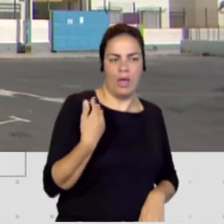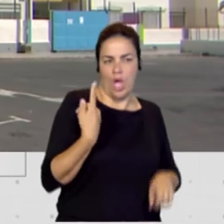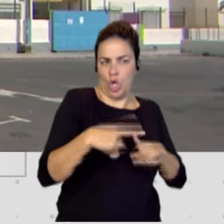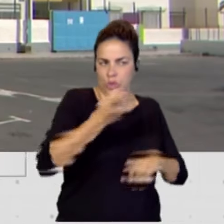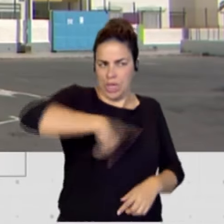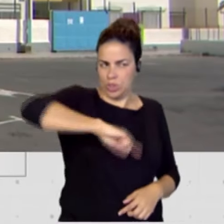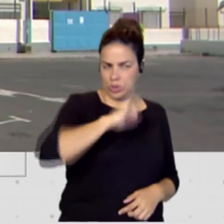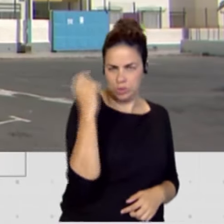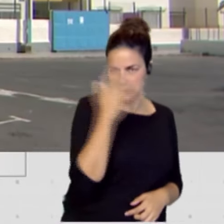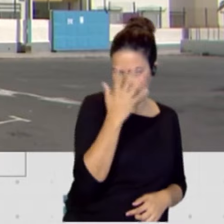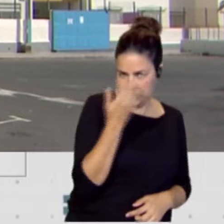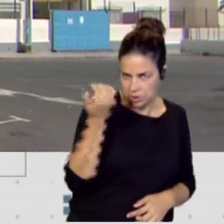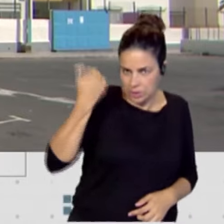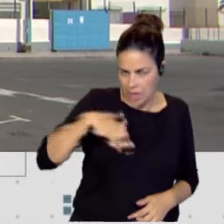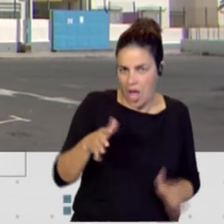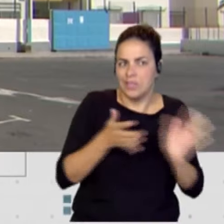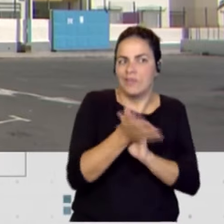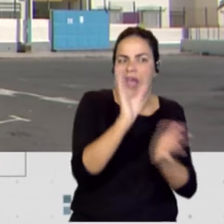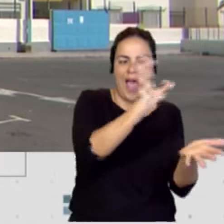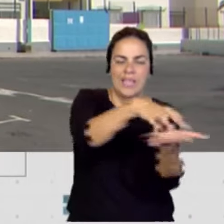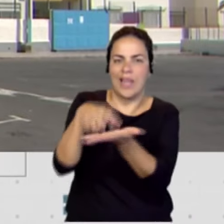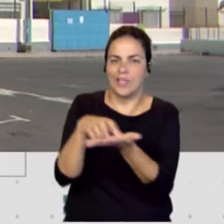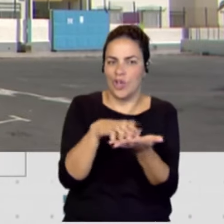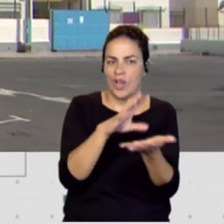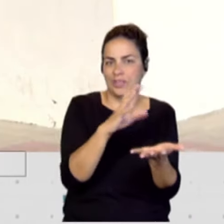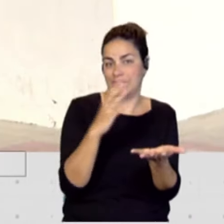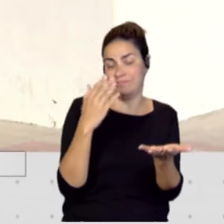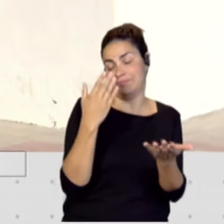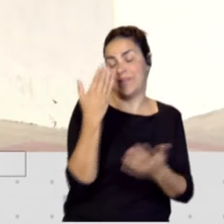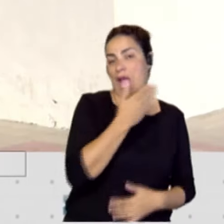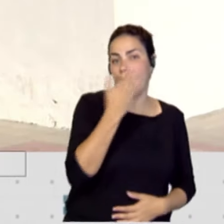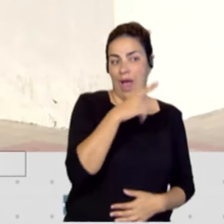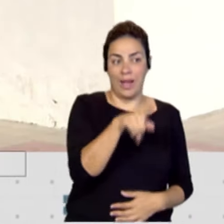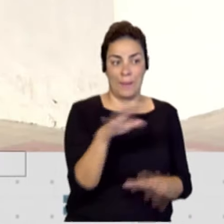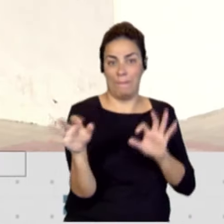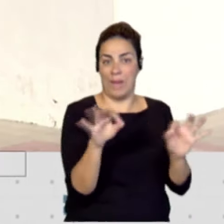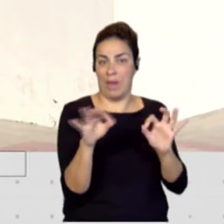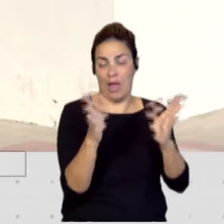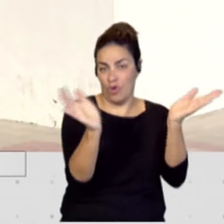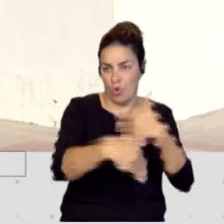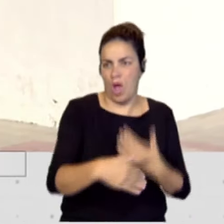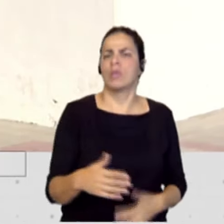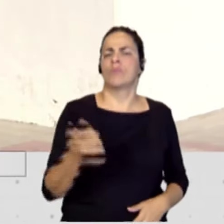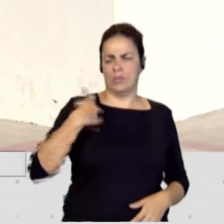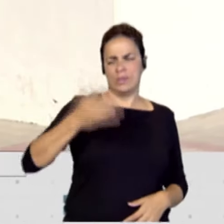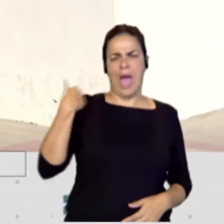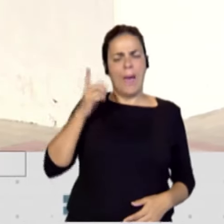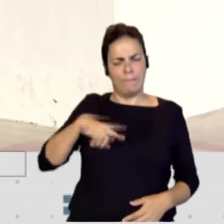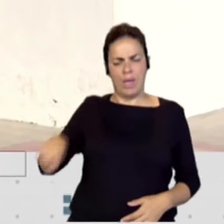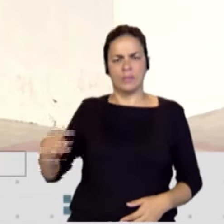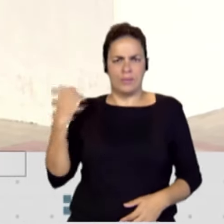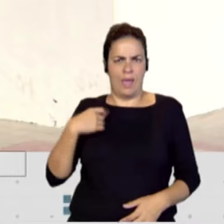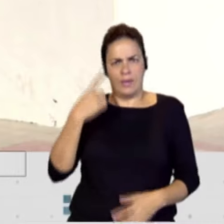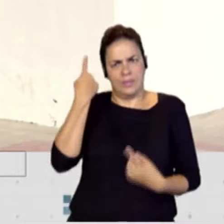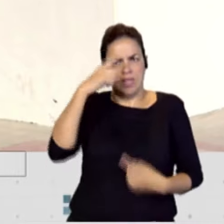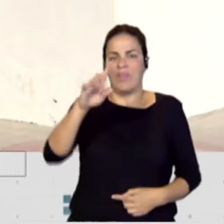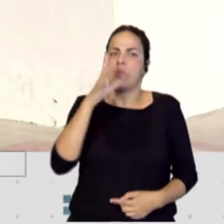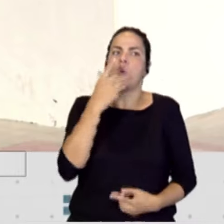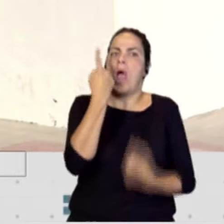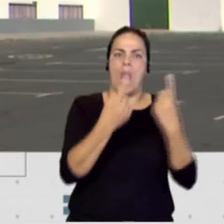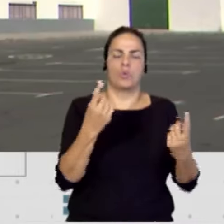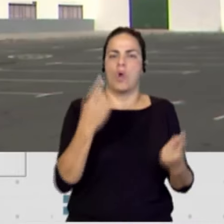instalaciones escolares no están preparada Bueno ya lo dije Hace algunos meses apuntando directamente que había colegi que era mejorarlos abajo